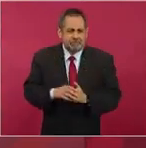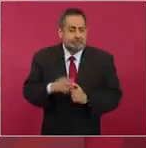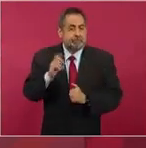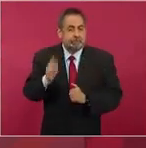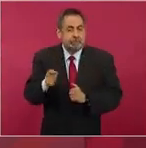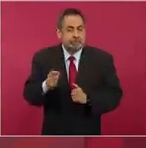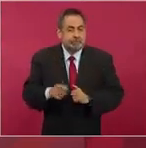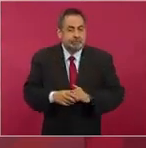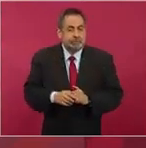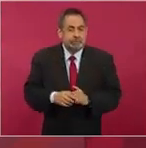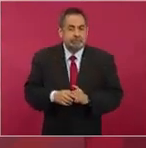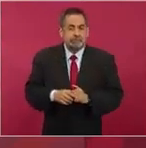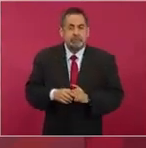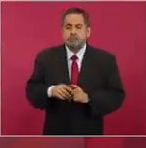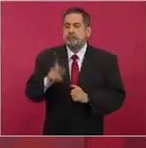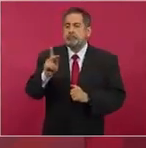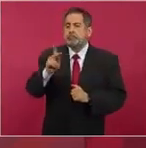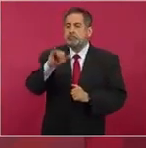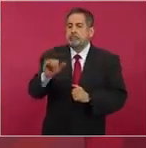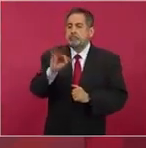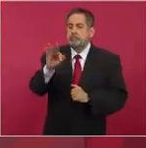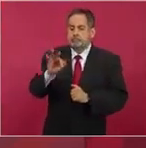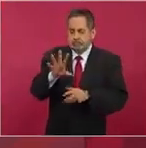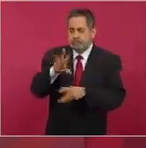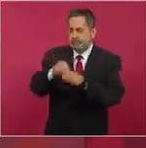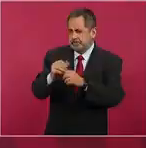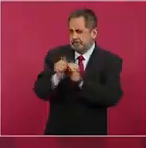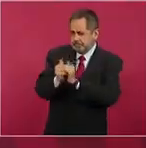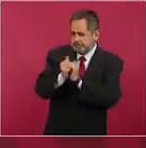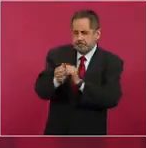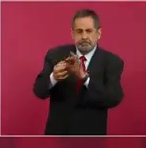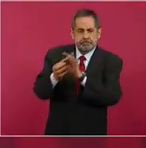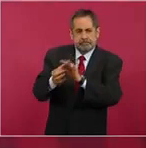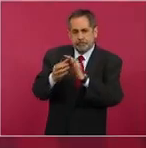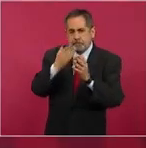incluso con el Poder Judicial, con